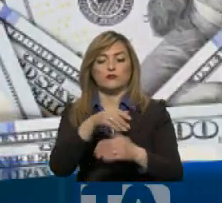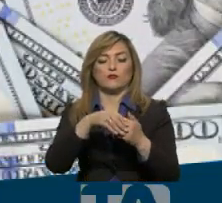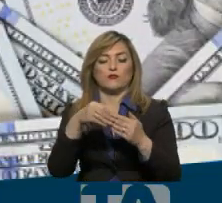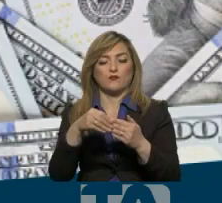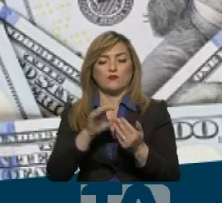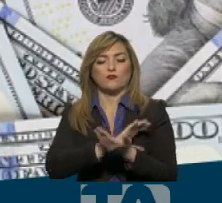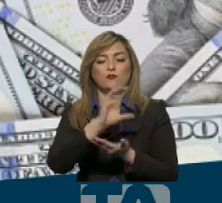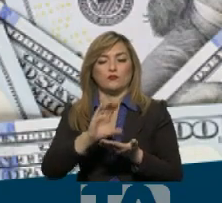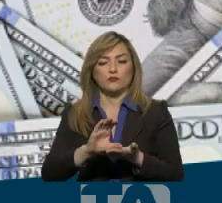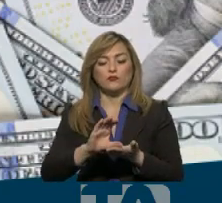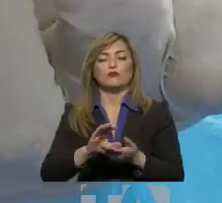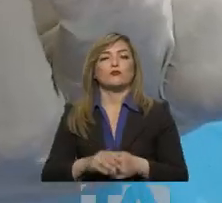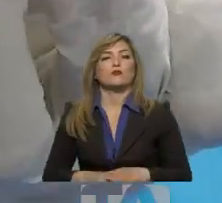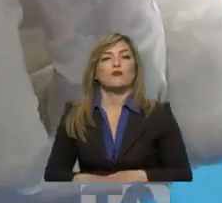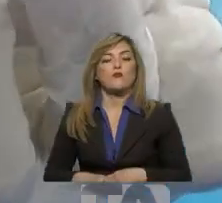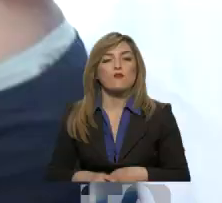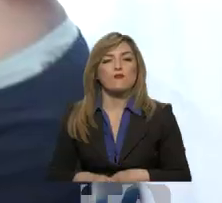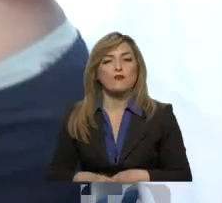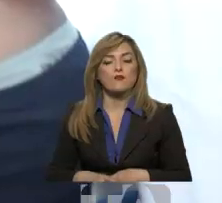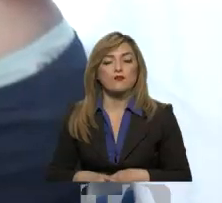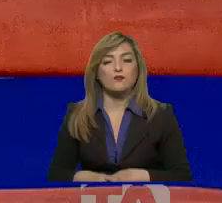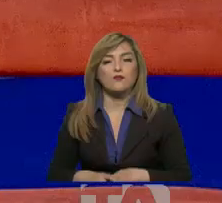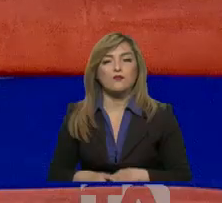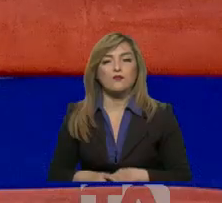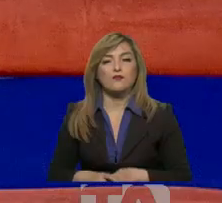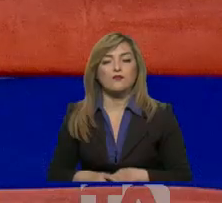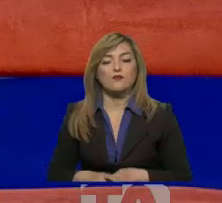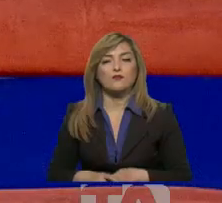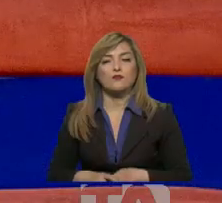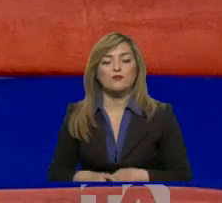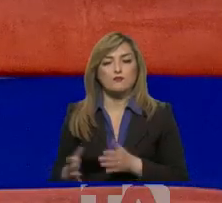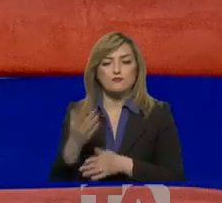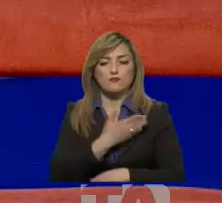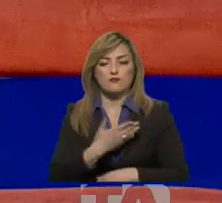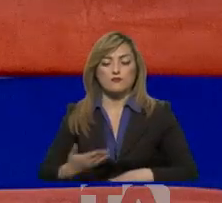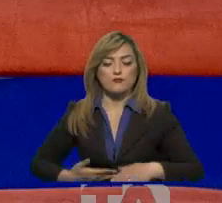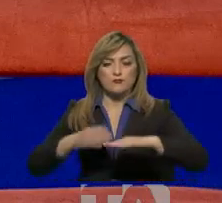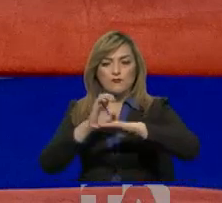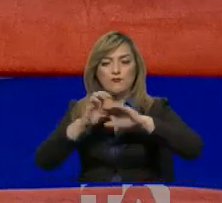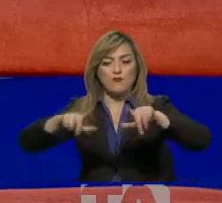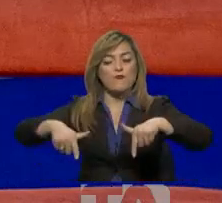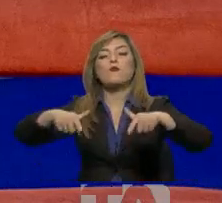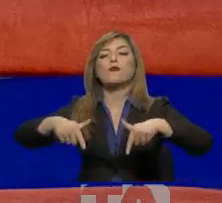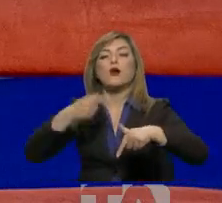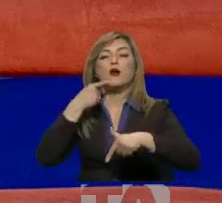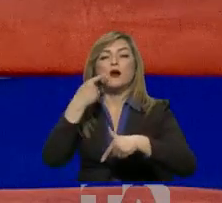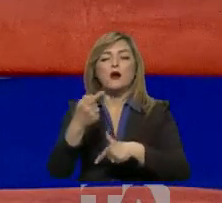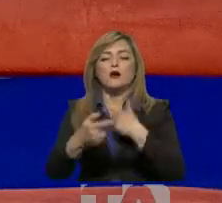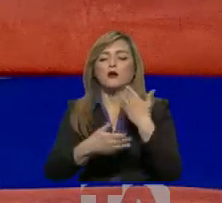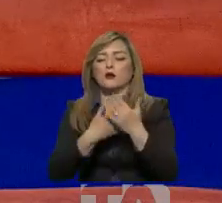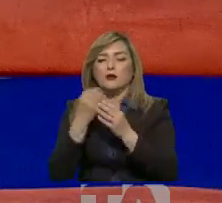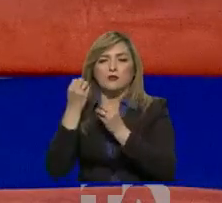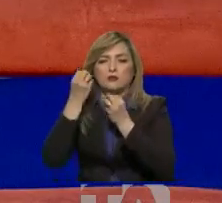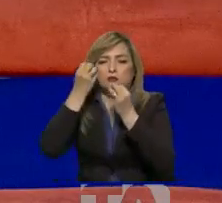destinado el Cabildo porteño para este plan. Luisa María Heredia, 24 horas. El presidente de la República dice que debe entregarse toda